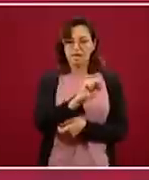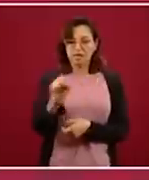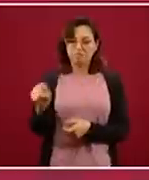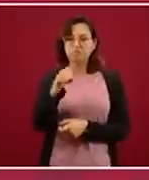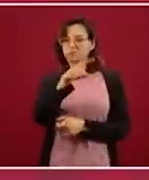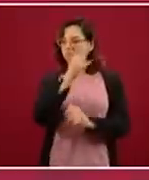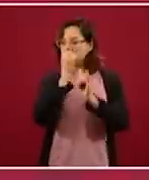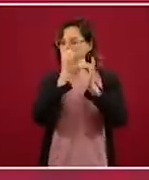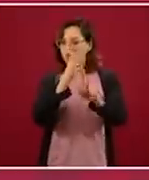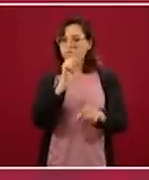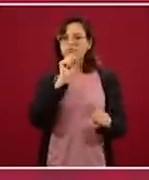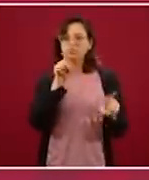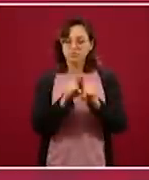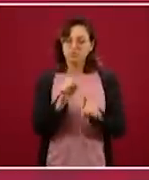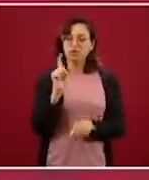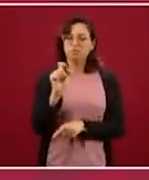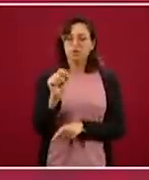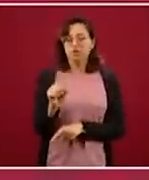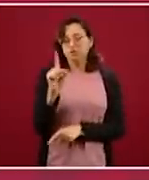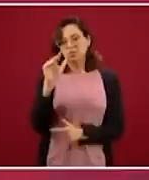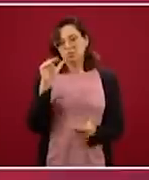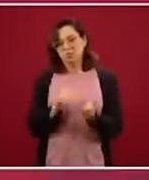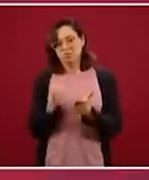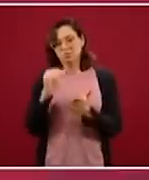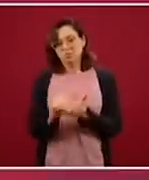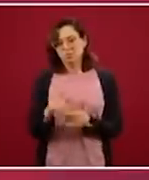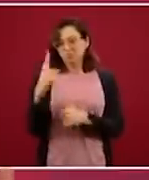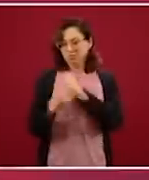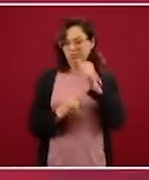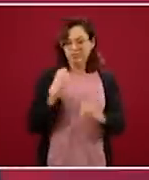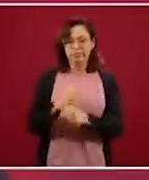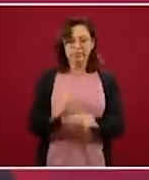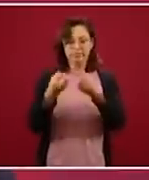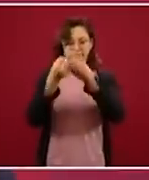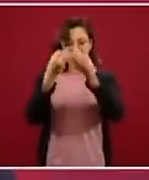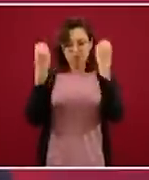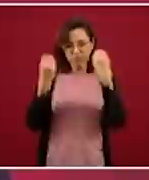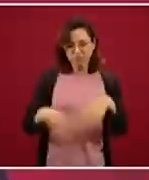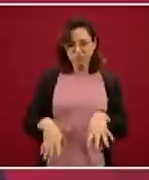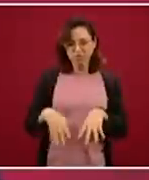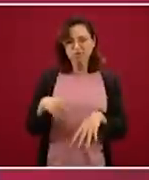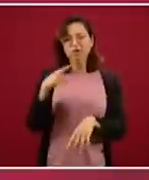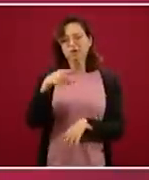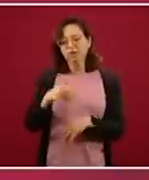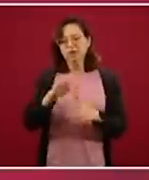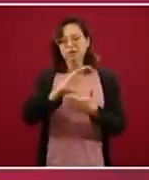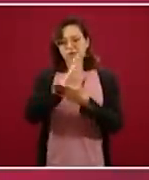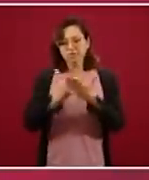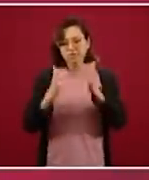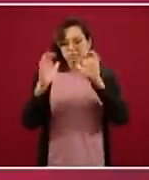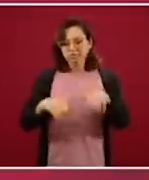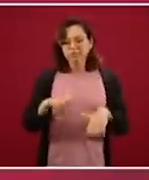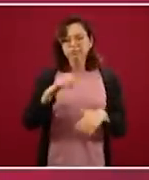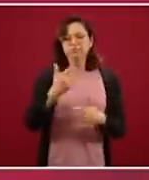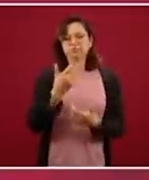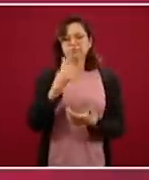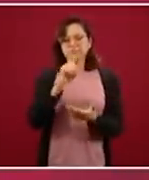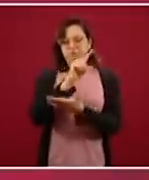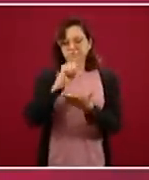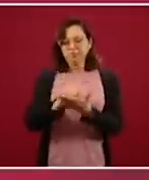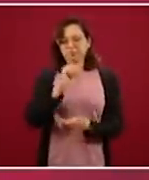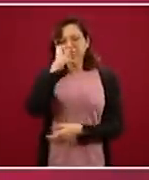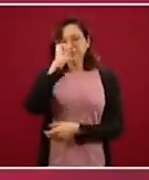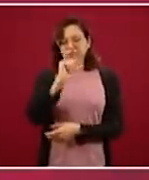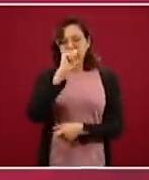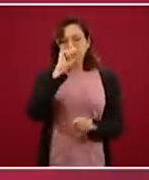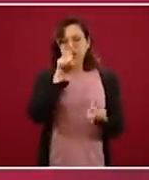es de 21 mil millones de pesos perdidos en un año a partir de los esquemas del outsourcing ilegal. Y